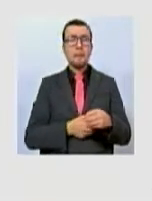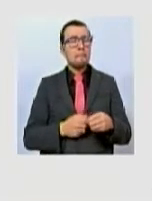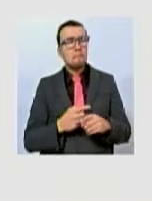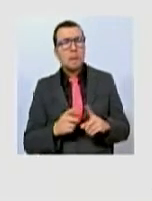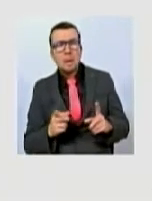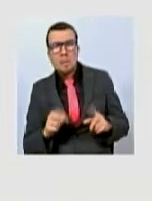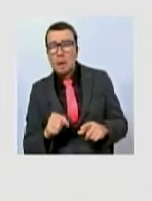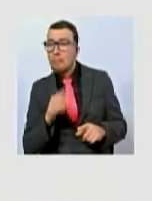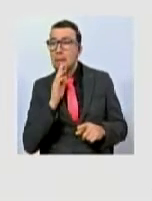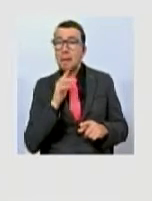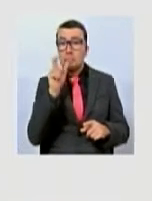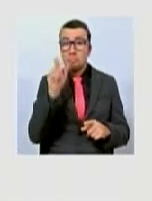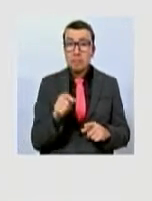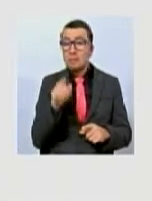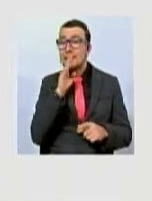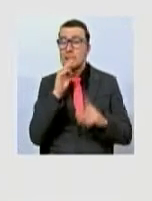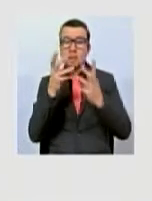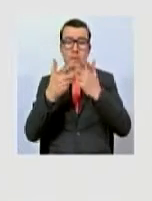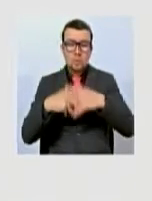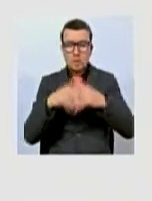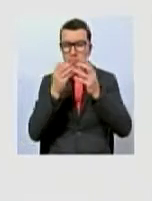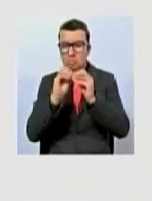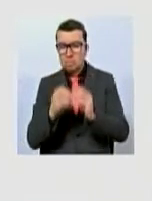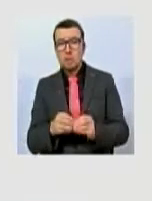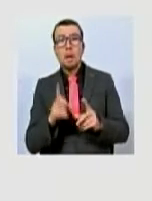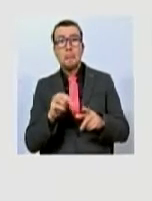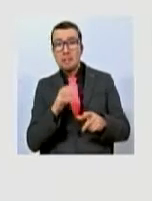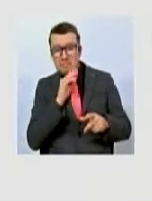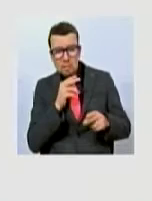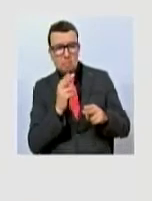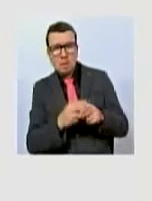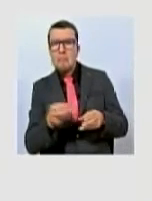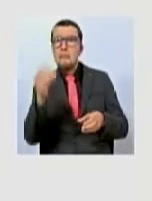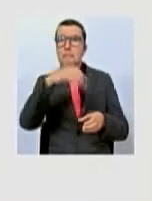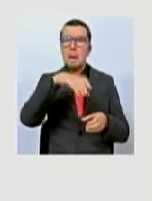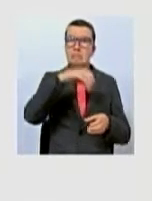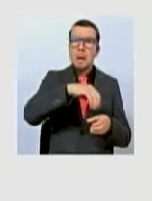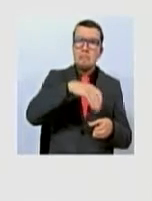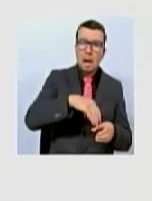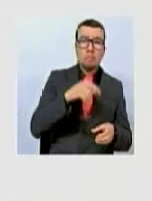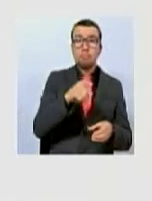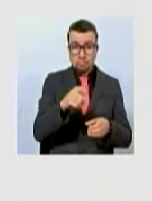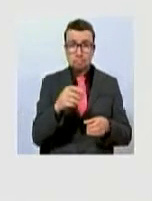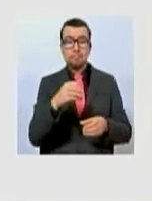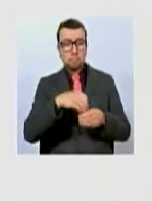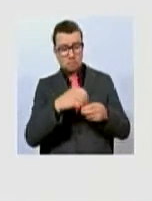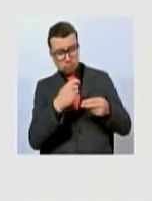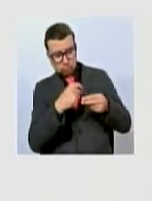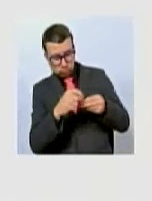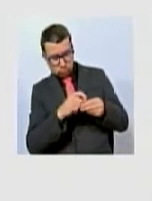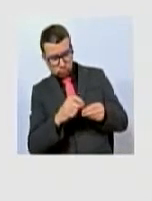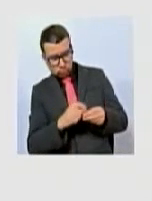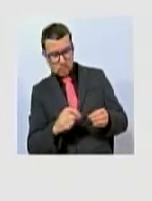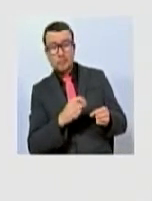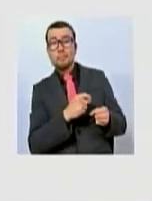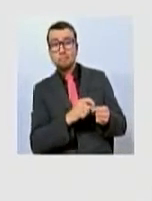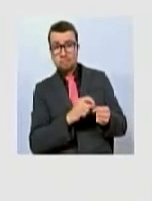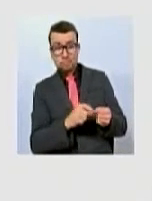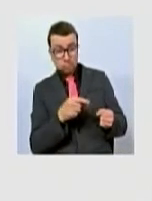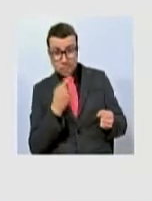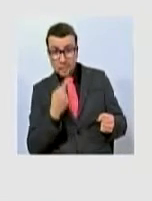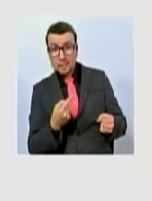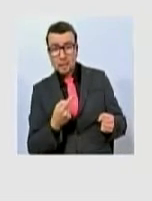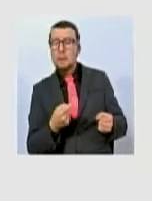un fabricante y hay unos componentes. Ahí el tema es también estar seguro, ¿cierto?, de que el